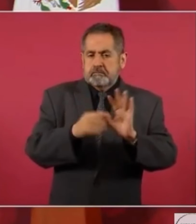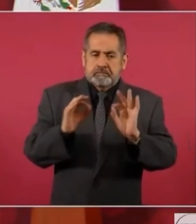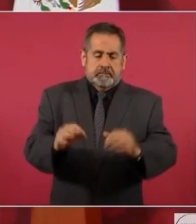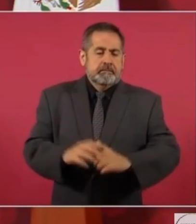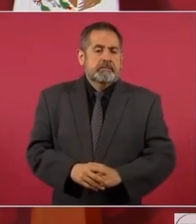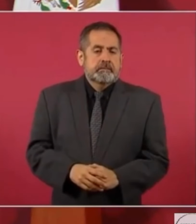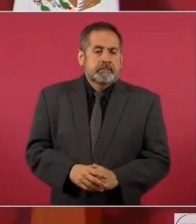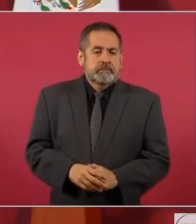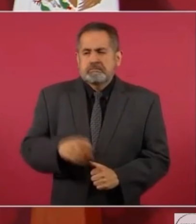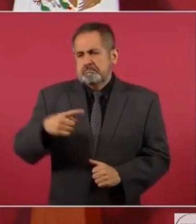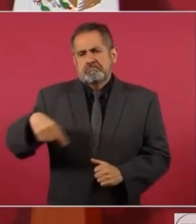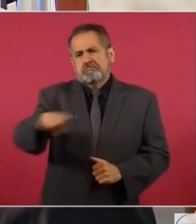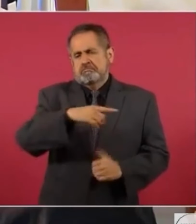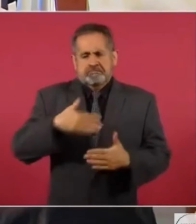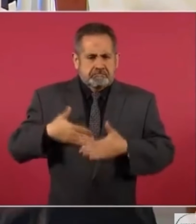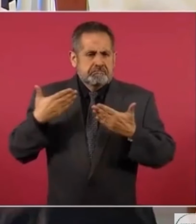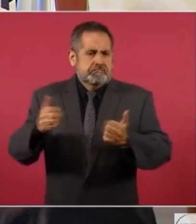Este gobierno. Porque